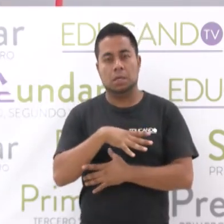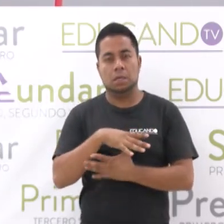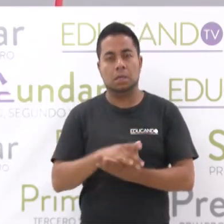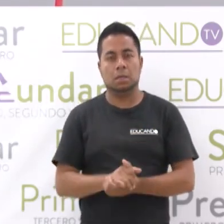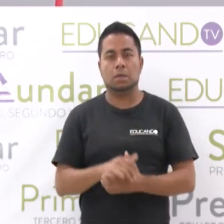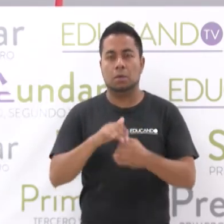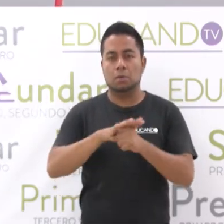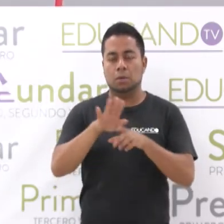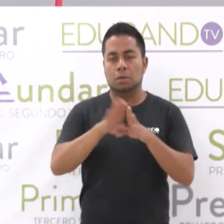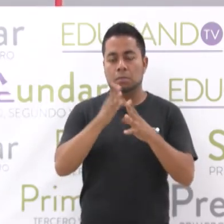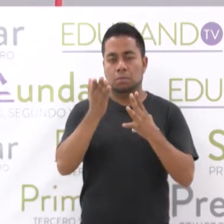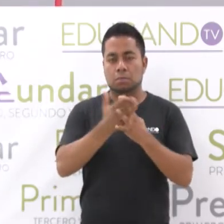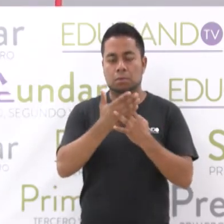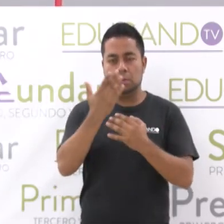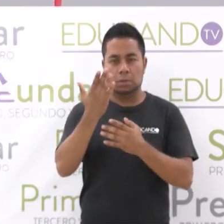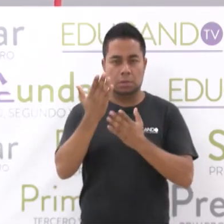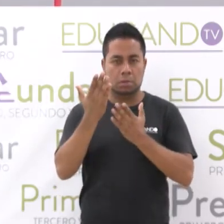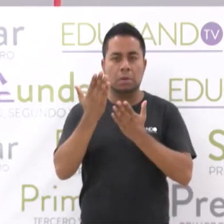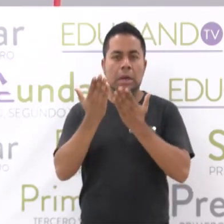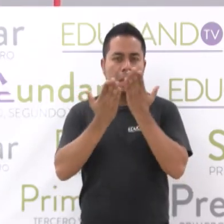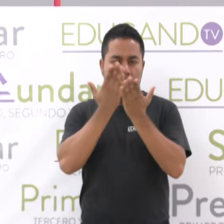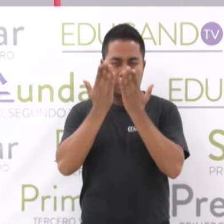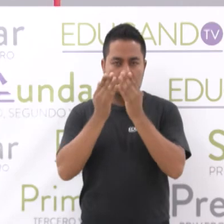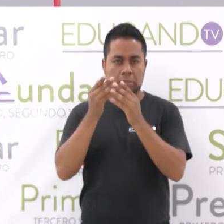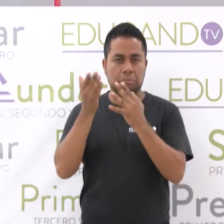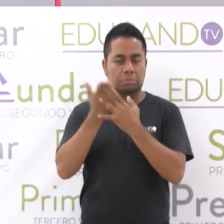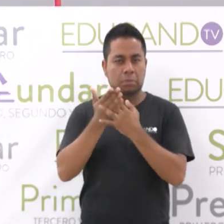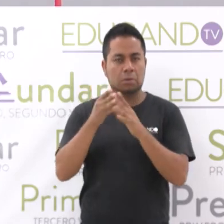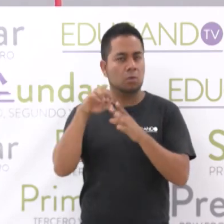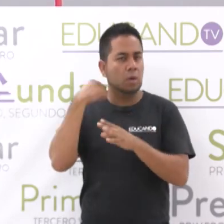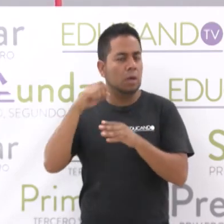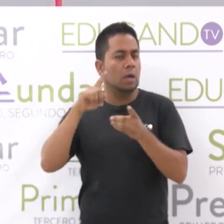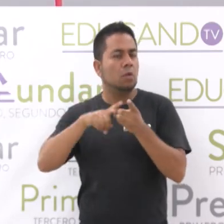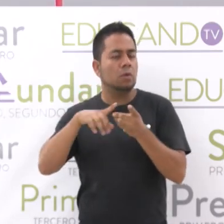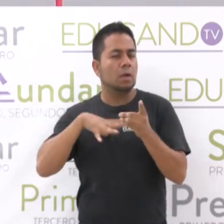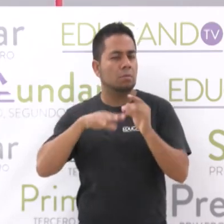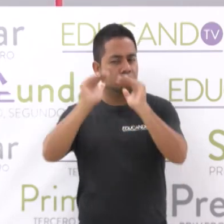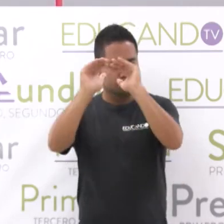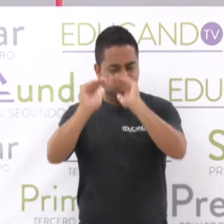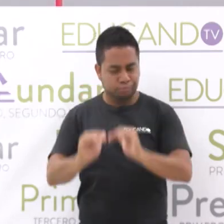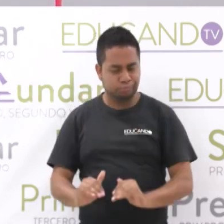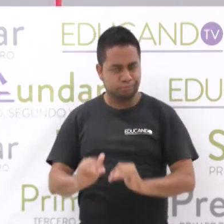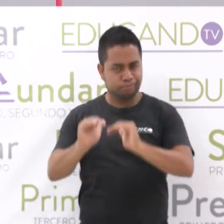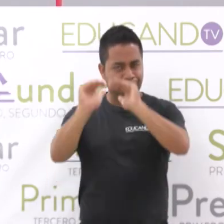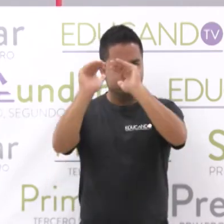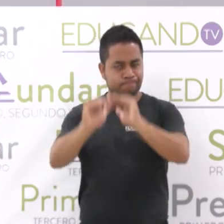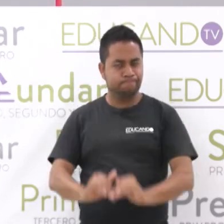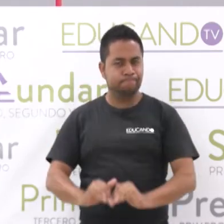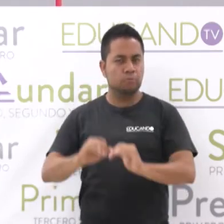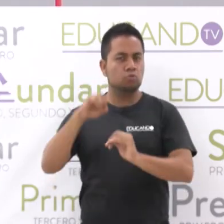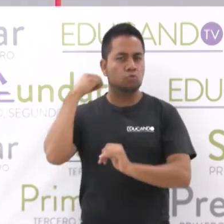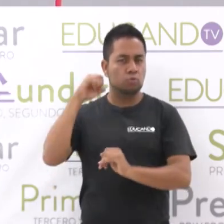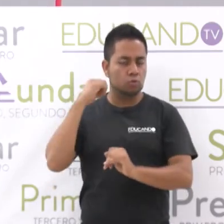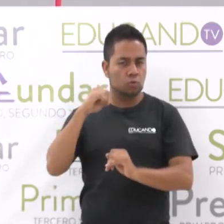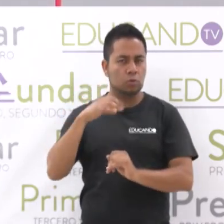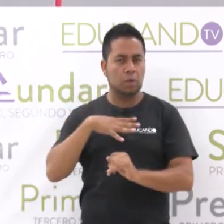el promedio de escolaridad. ¿En dónde creen que está Oaxaca? ¿En dónde creen que está el